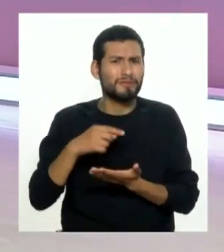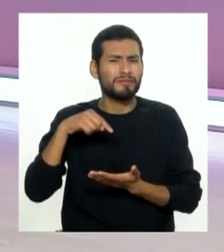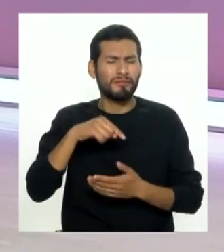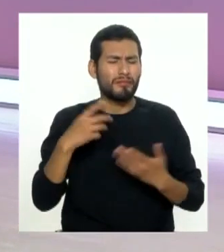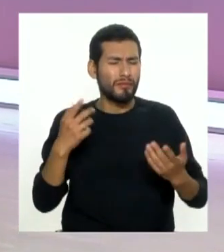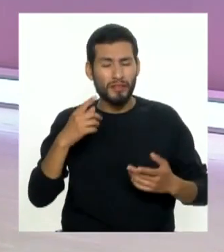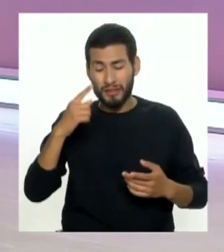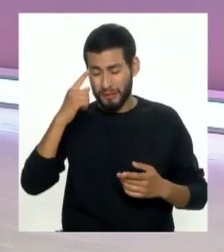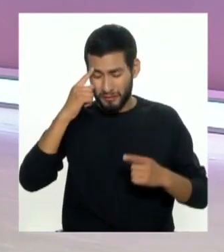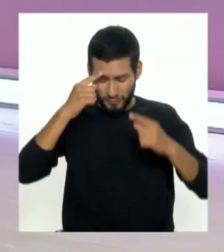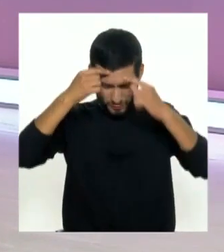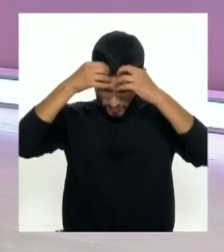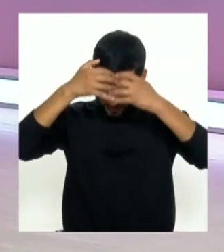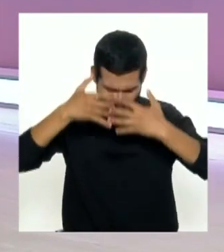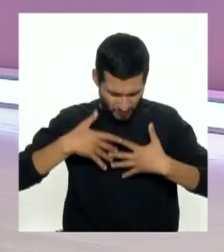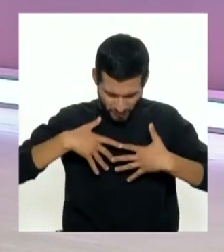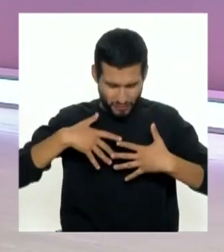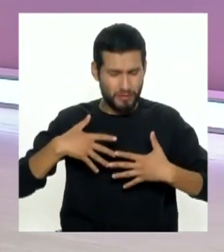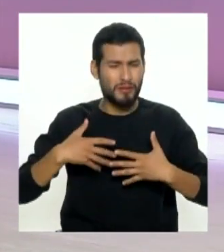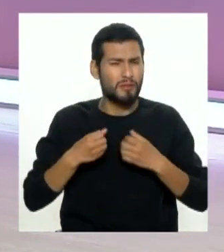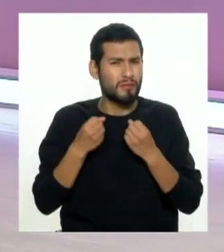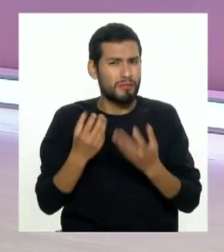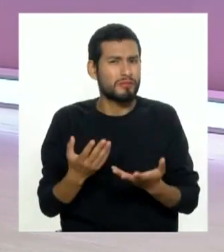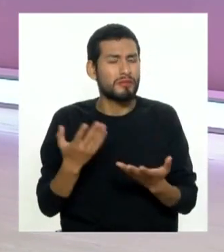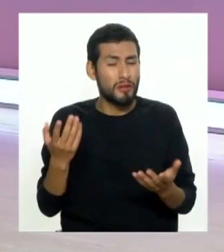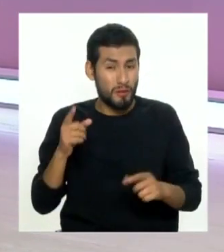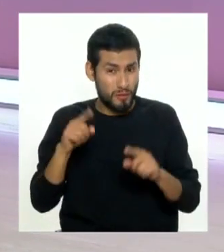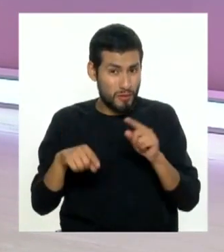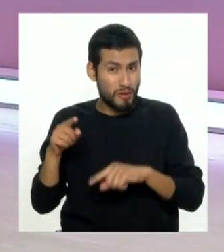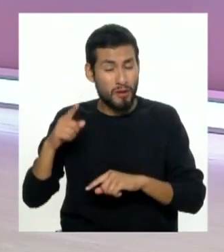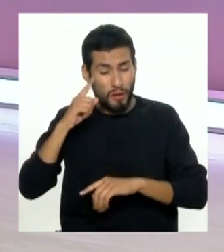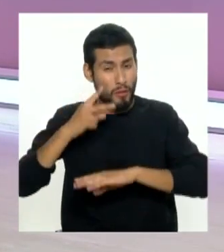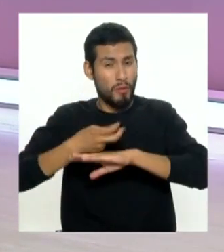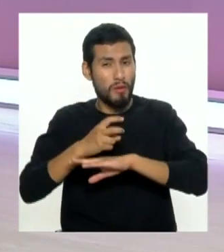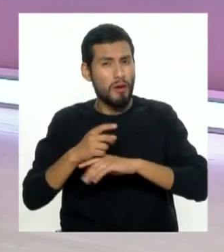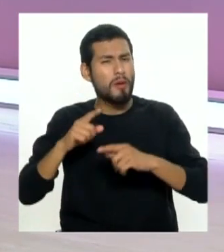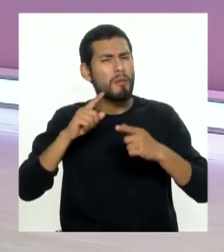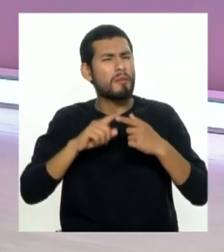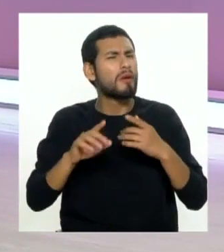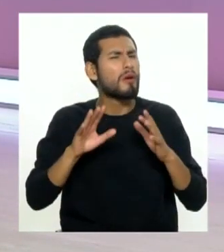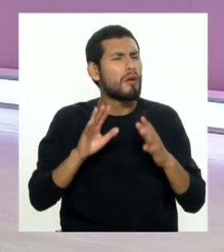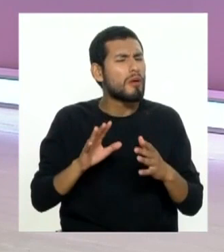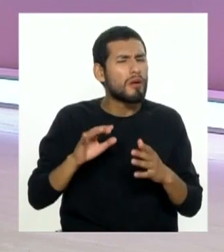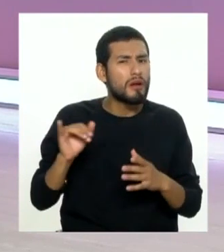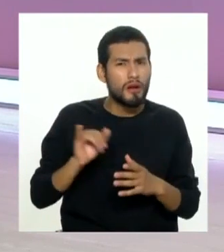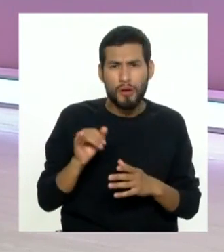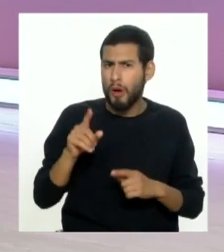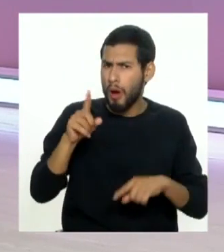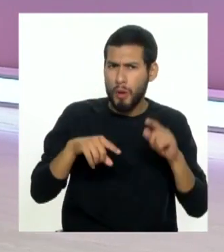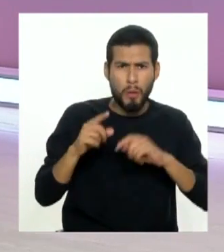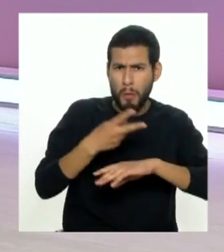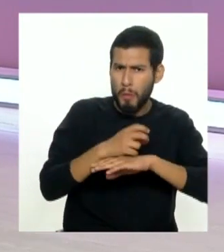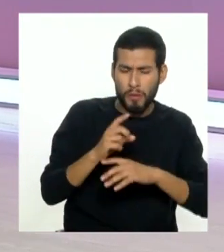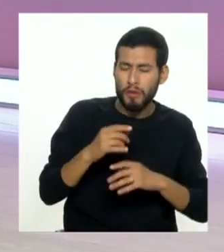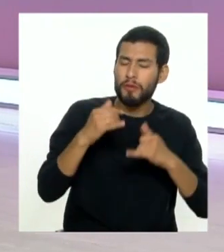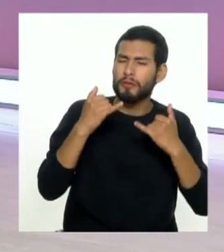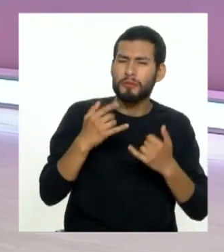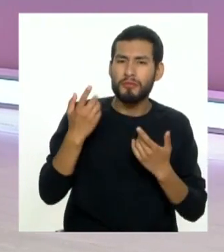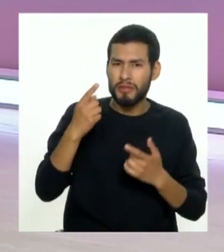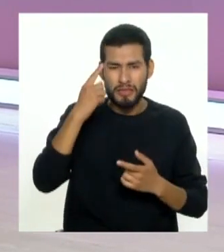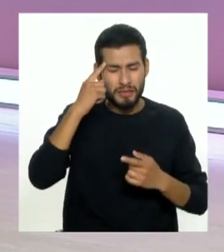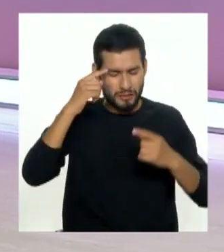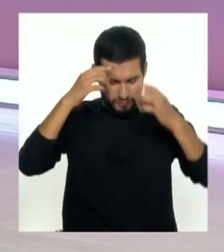no transmisible, que se manifiesta en algunos casos con convulsiones, pero como veremos también sin convulsiones. Por eso hablamos de